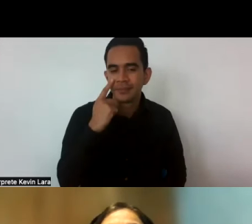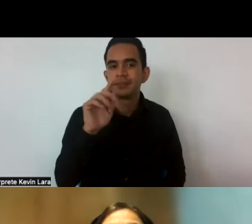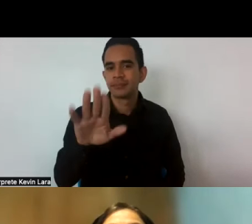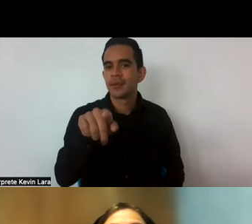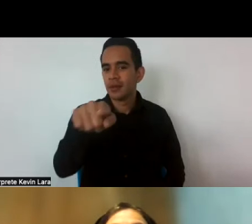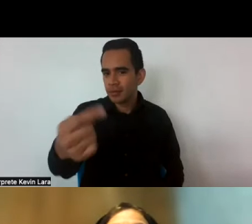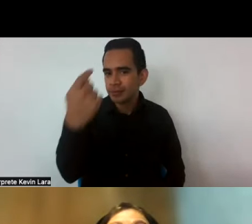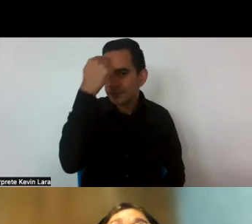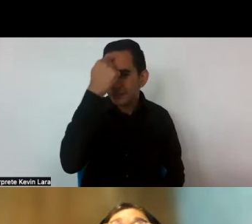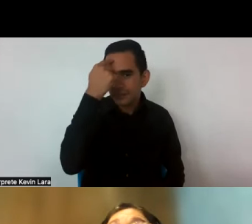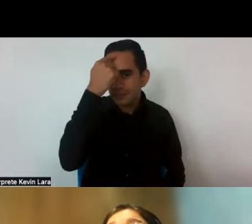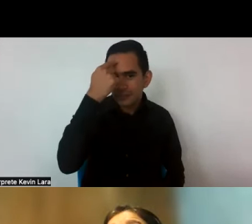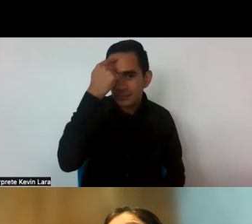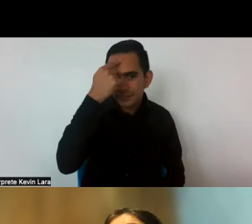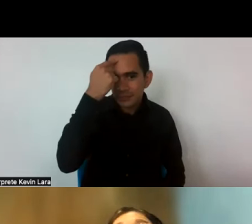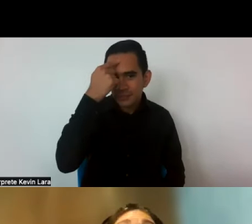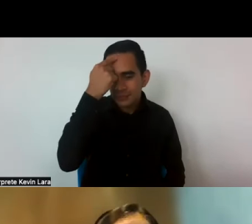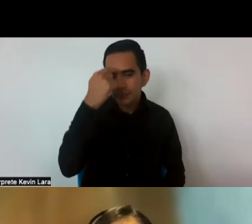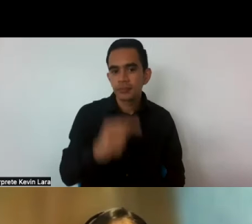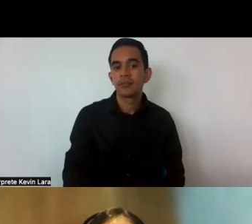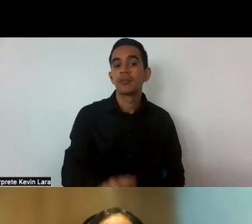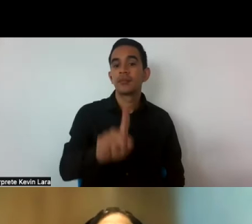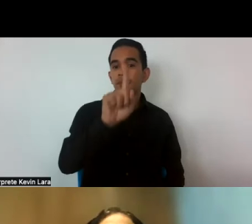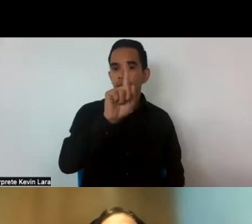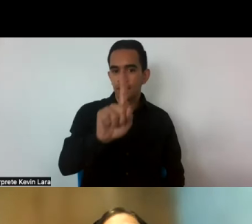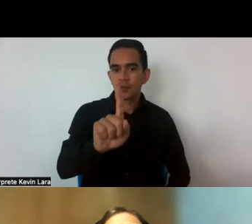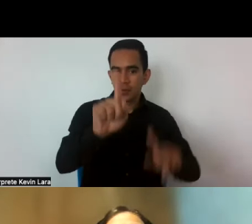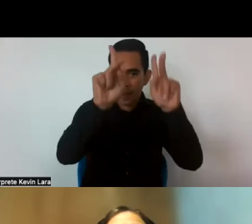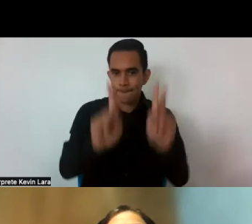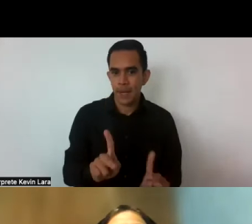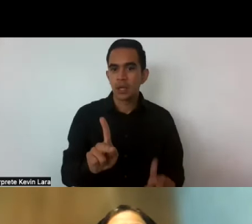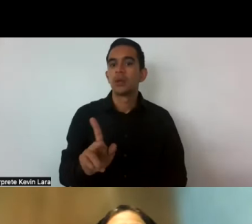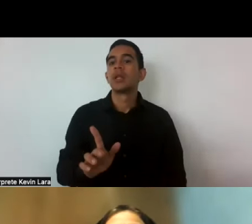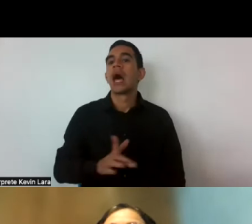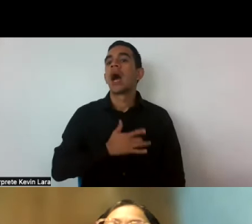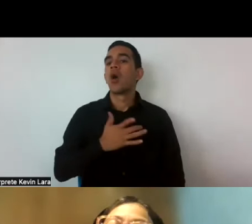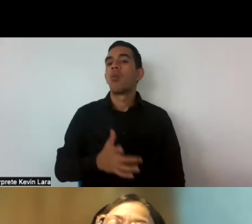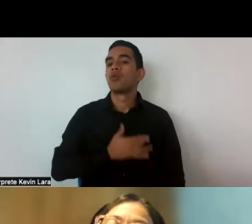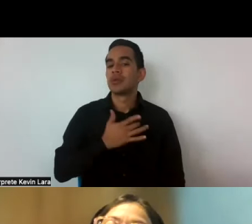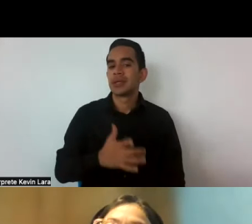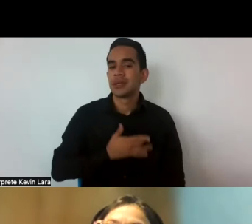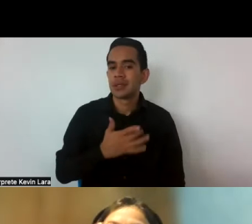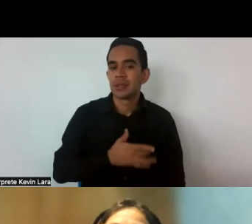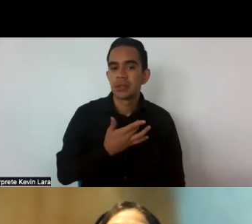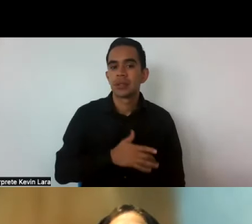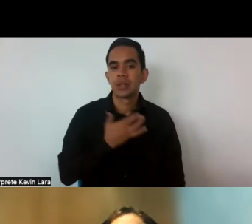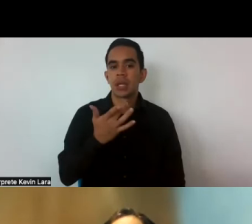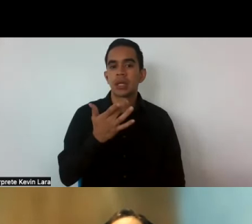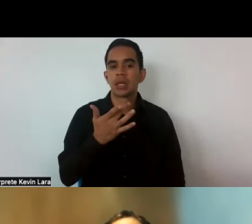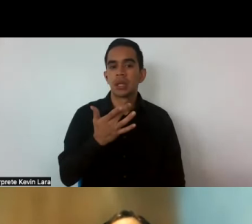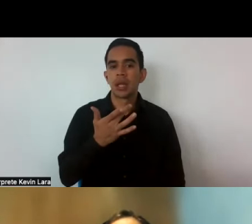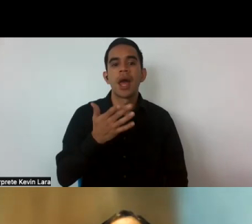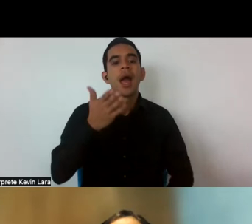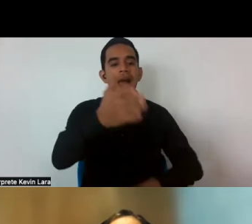pudiese pensar una persona o sentir incluso una persona que tenga un taller que